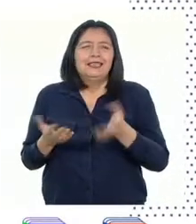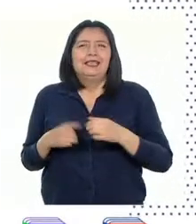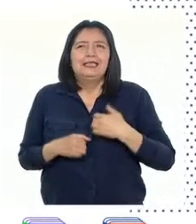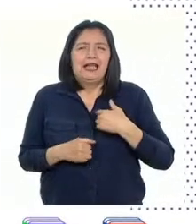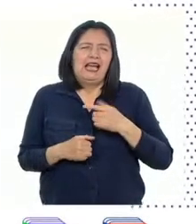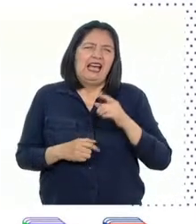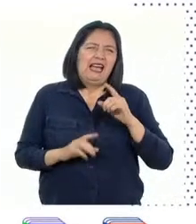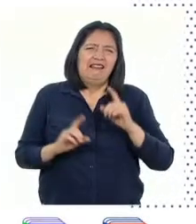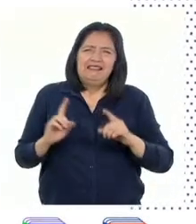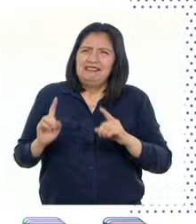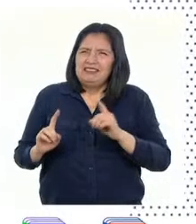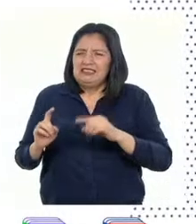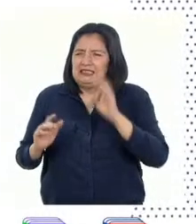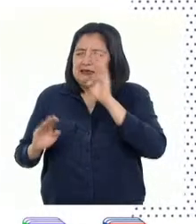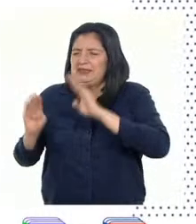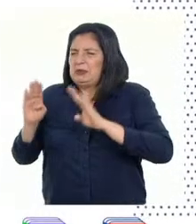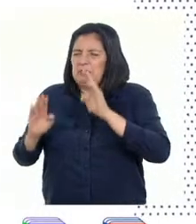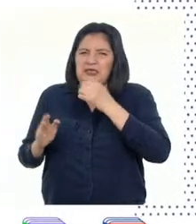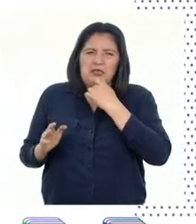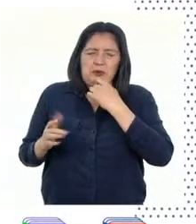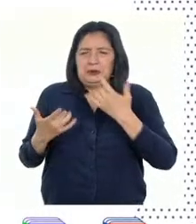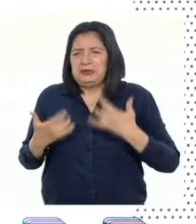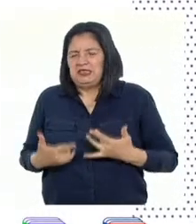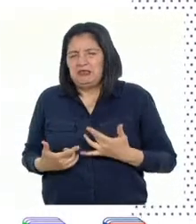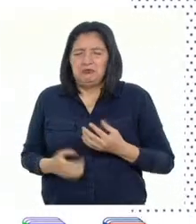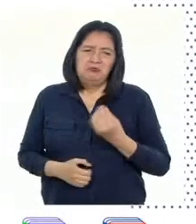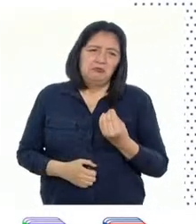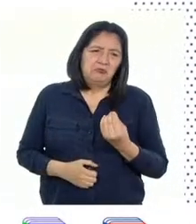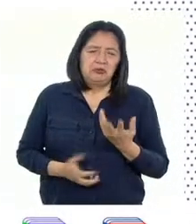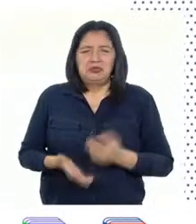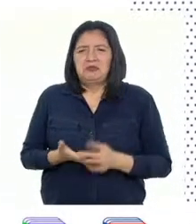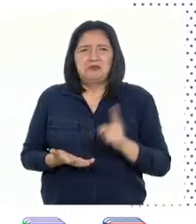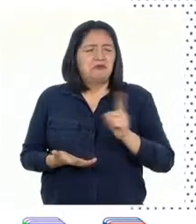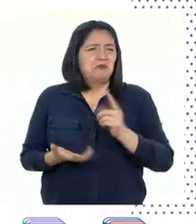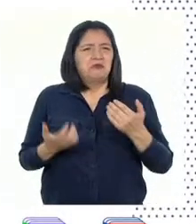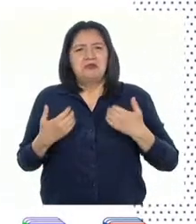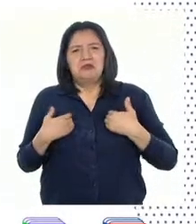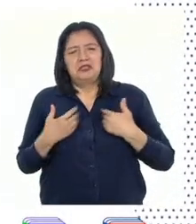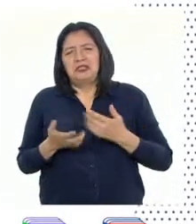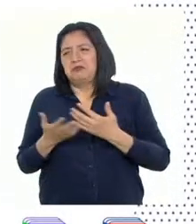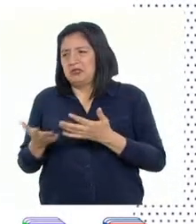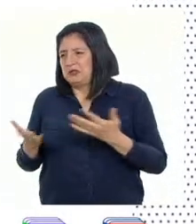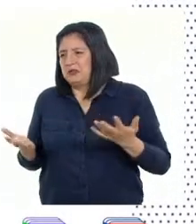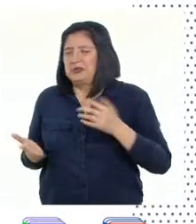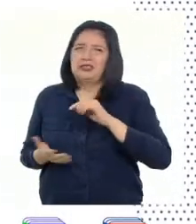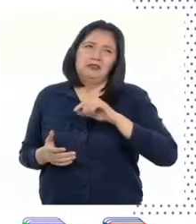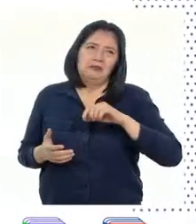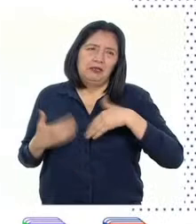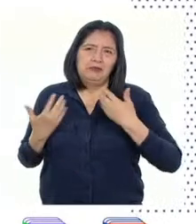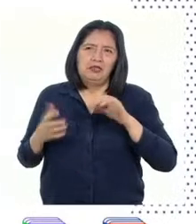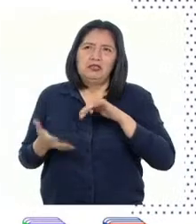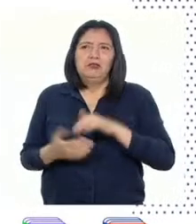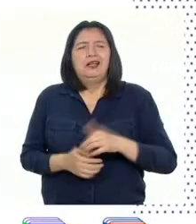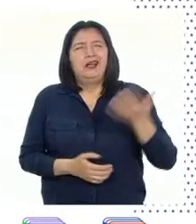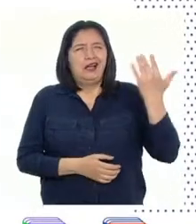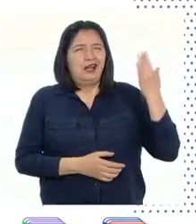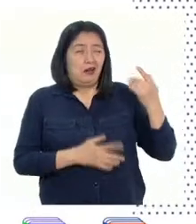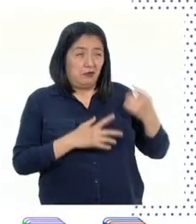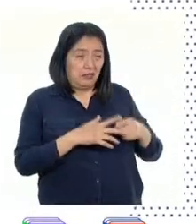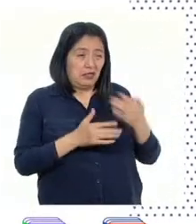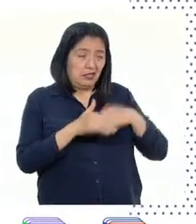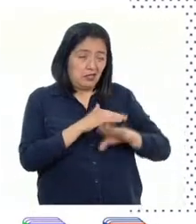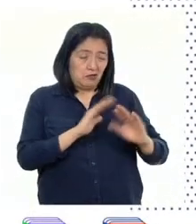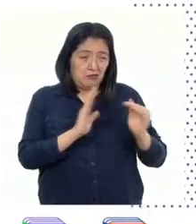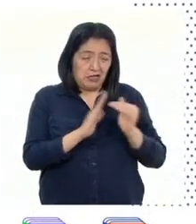vez teníamos preocupaciones y tristeza porque veíamos que no contábamos con todos los recursos para poder estudiar. Al inicio, al estudiar